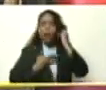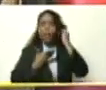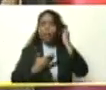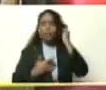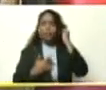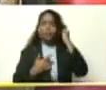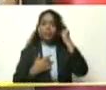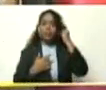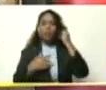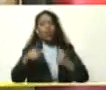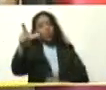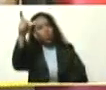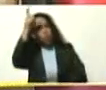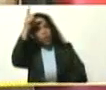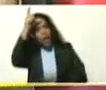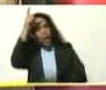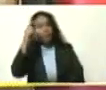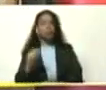Turquía,